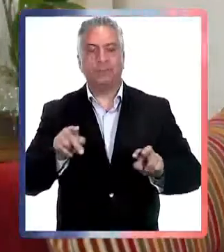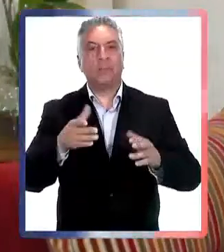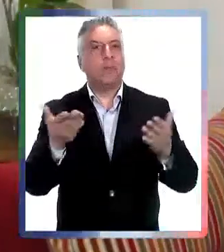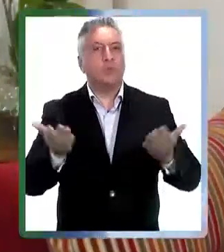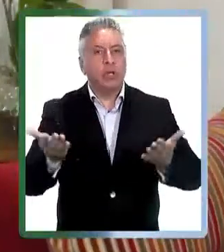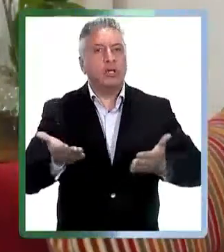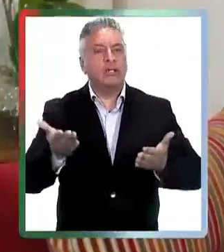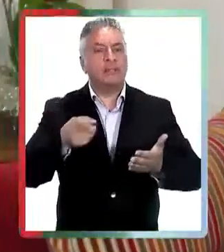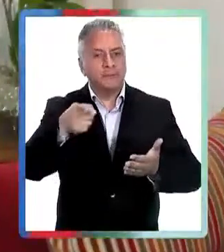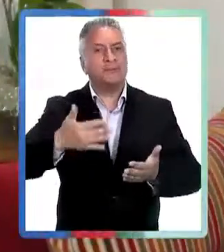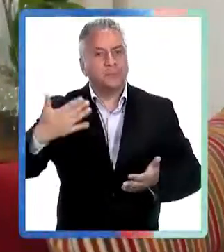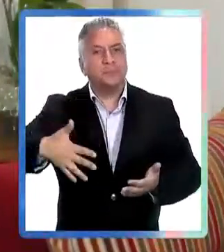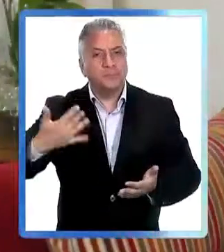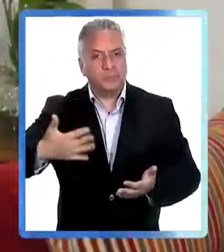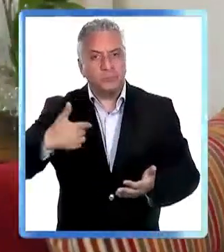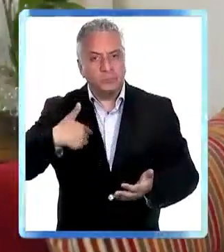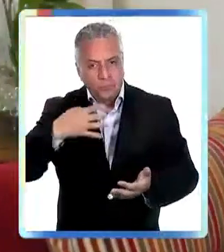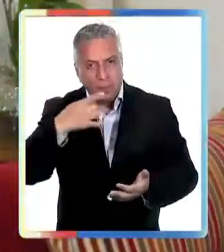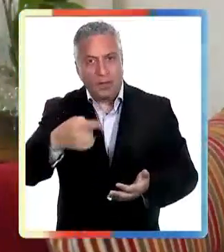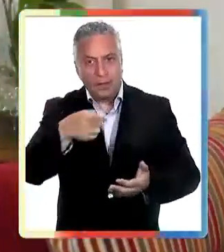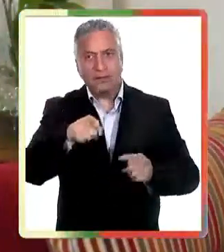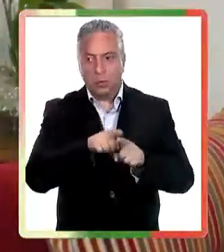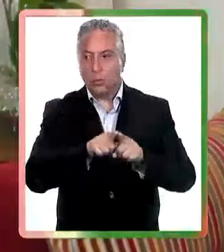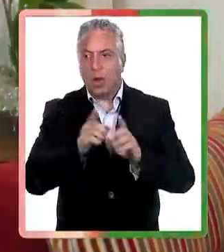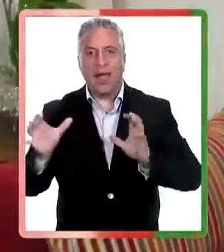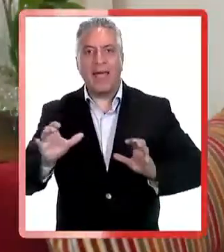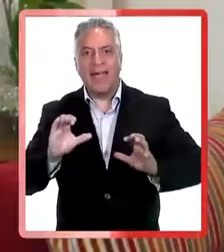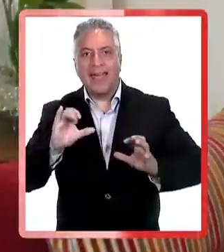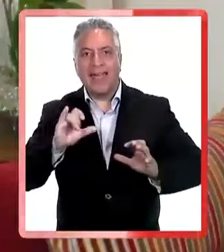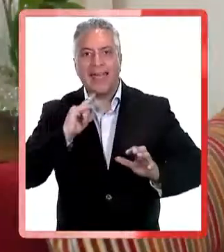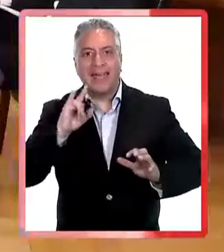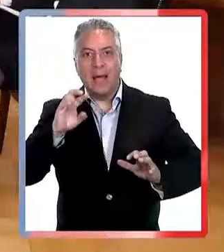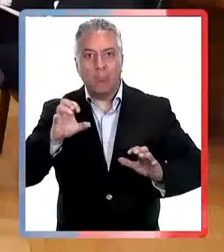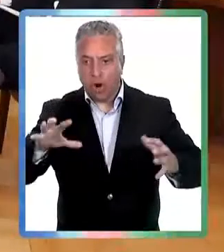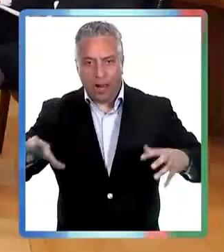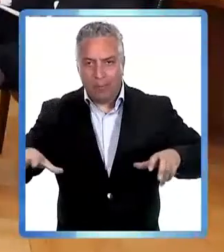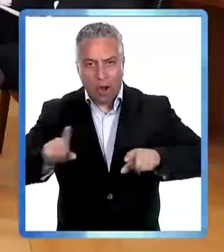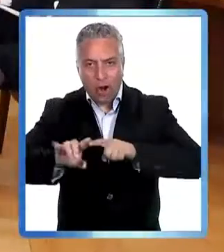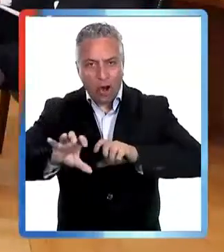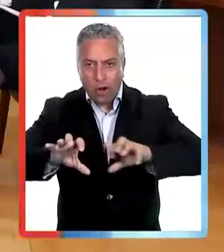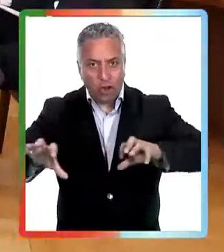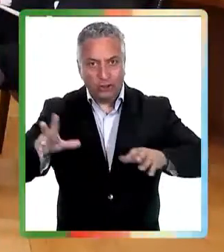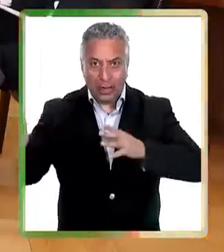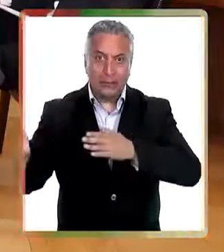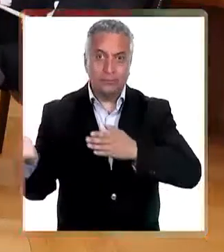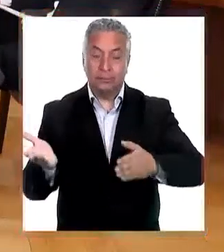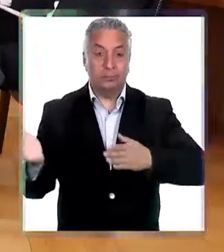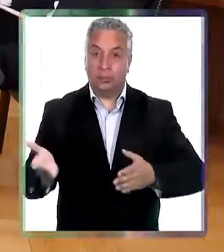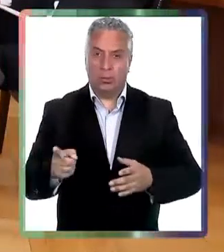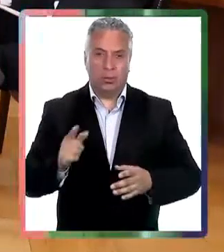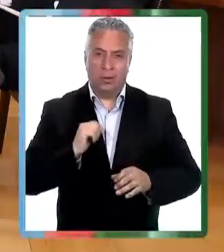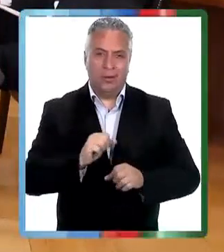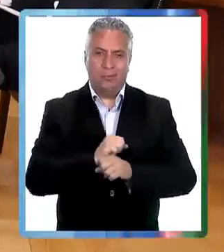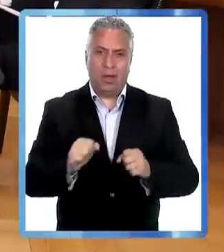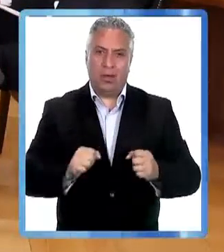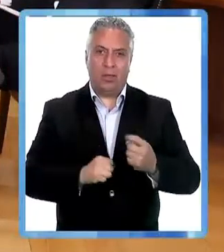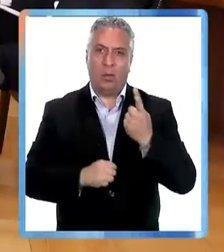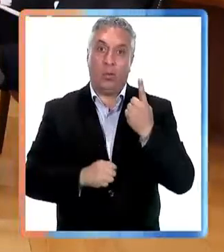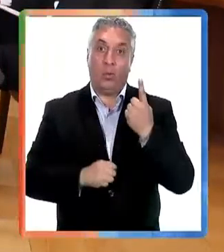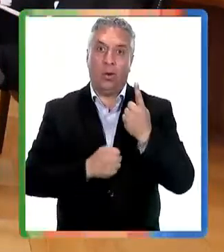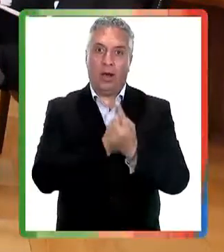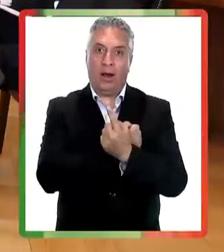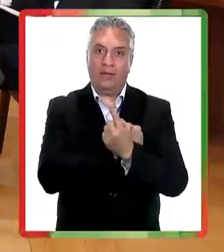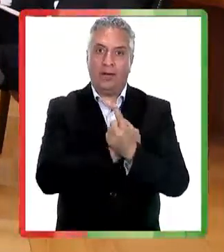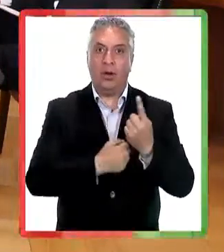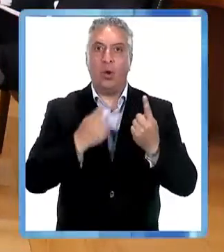tan importante, y hago hincapié en el tema del equipamiento? Porque es indudable que no podemos tener un carabinero o un PDI